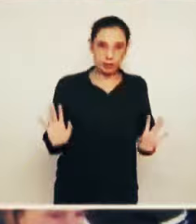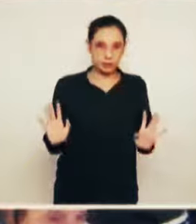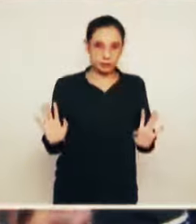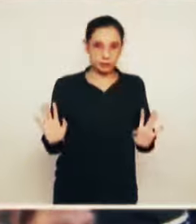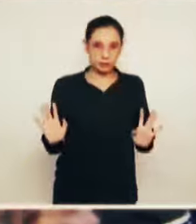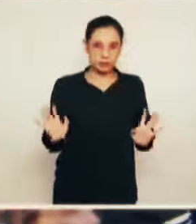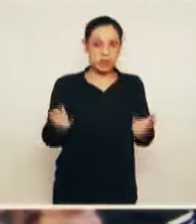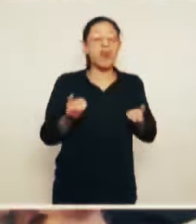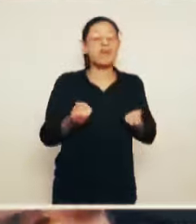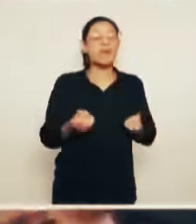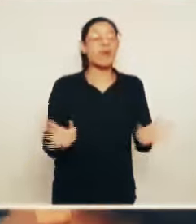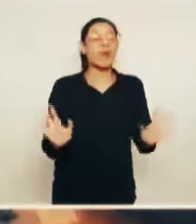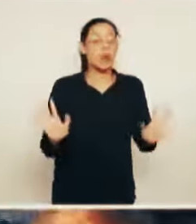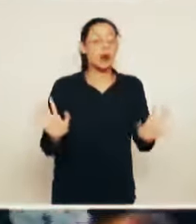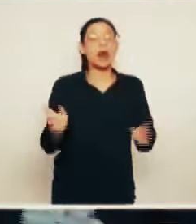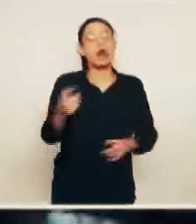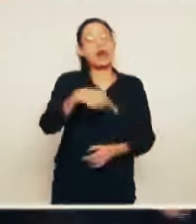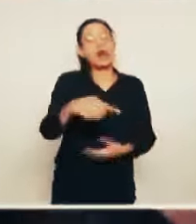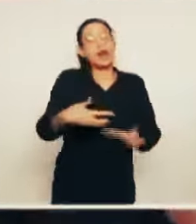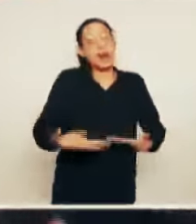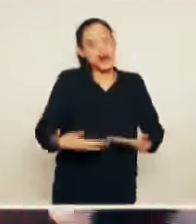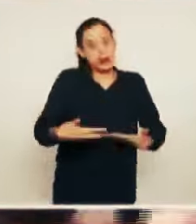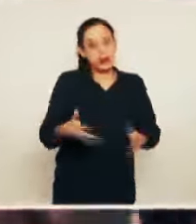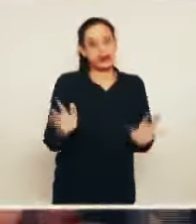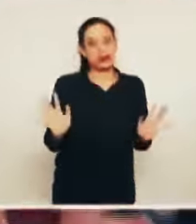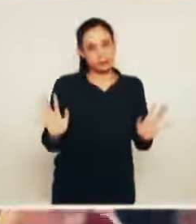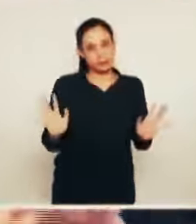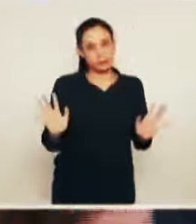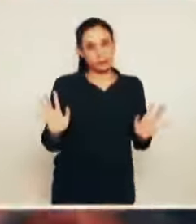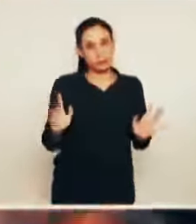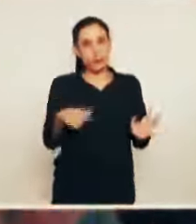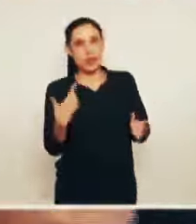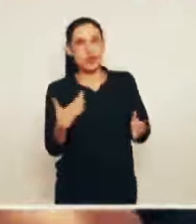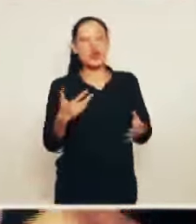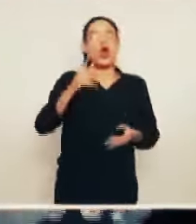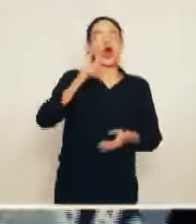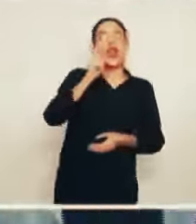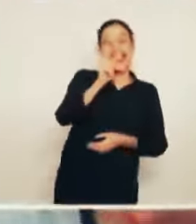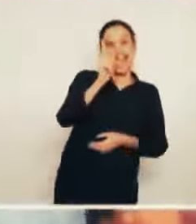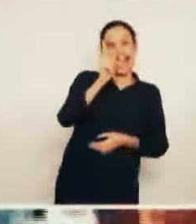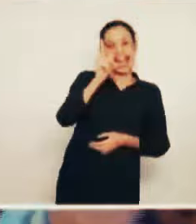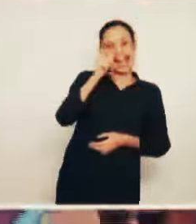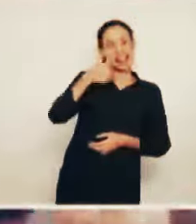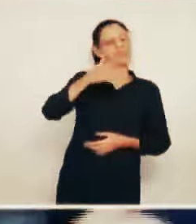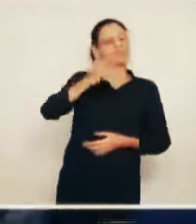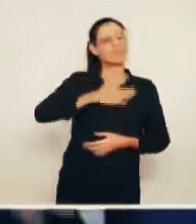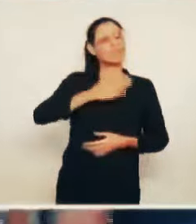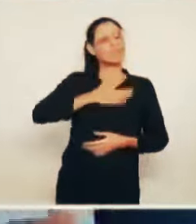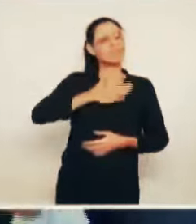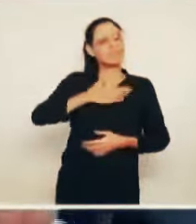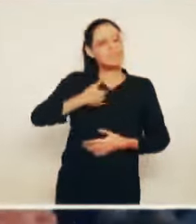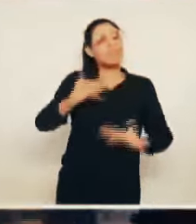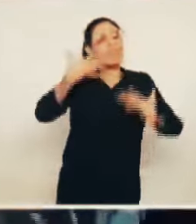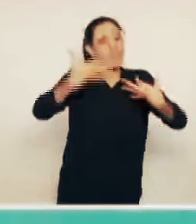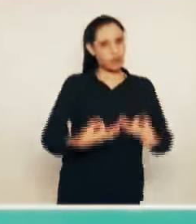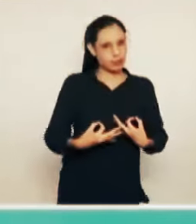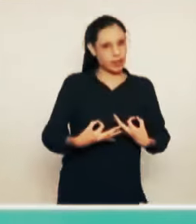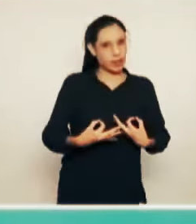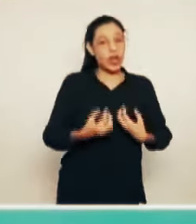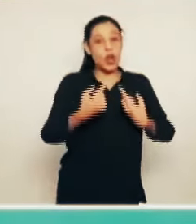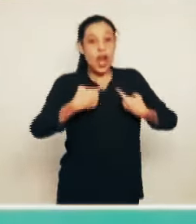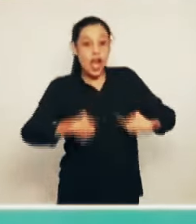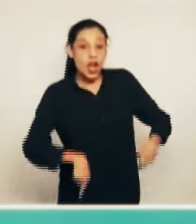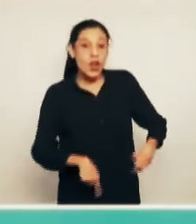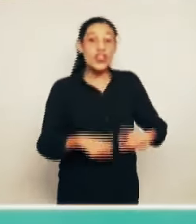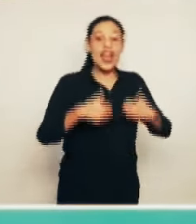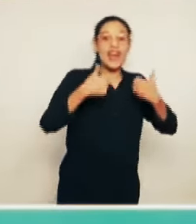pero bueno, ahí estamos, con nuestro nombre y con la K arrastra, nos hacemos cargo de todo, con las buenas y con